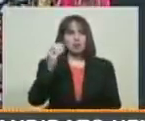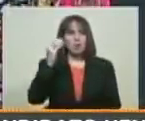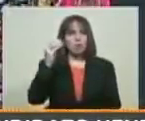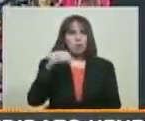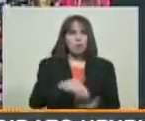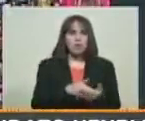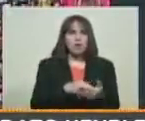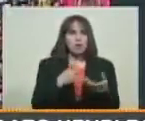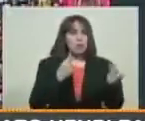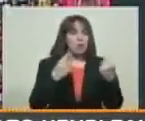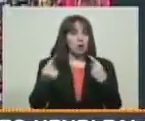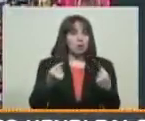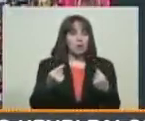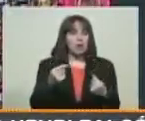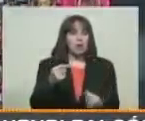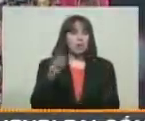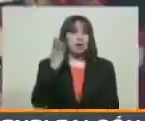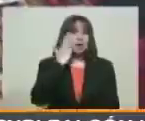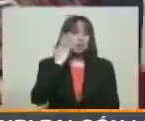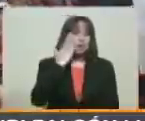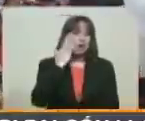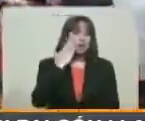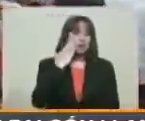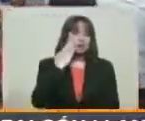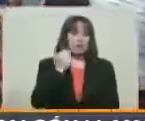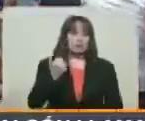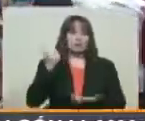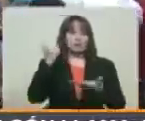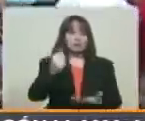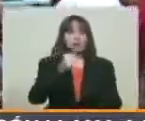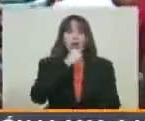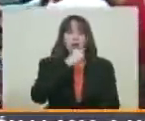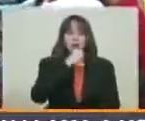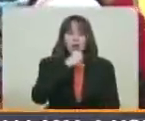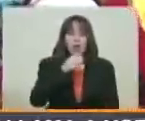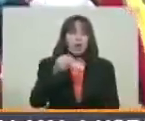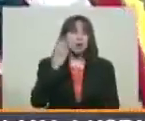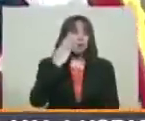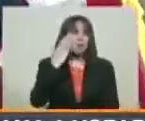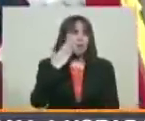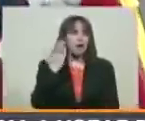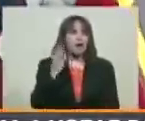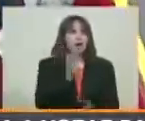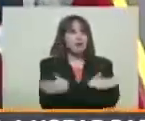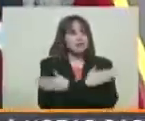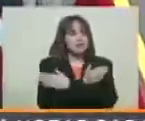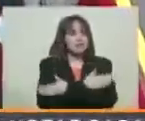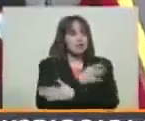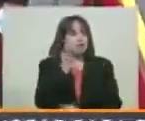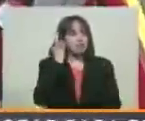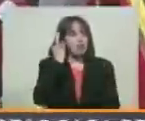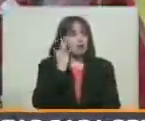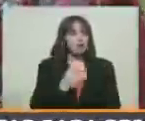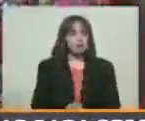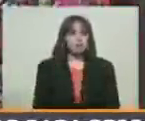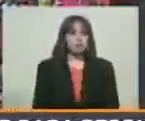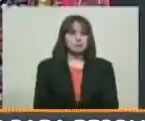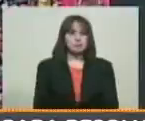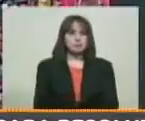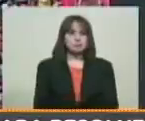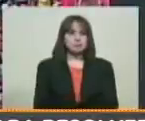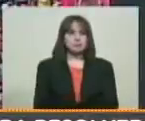Madres, para las mujeres madres, para las mujeres abuelas. ¡Felicidades, mujeres!